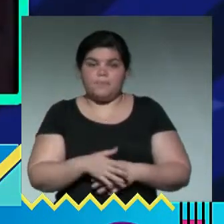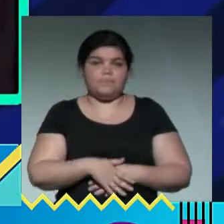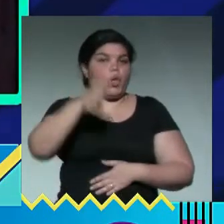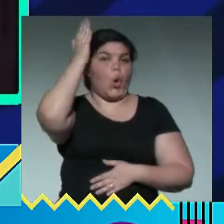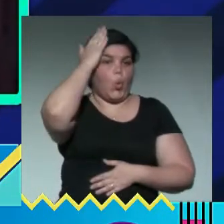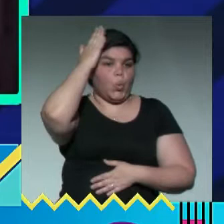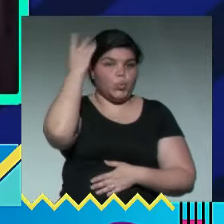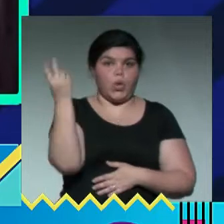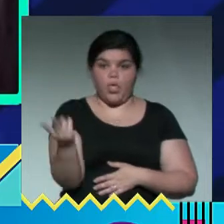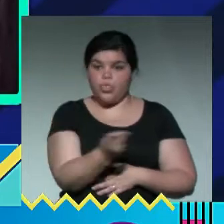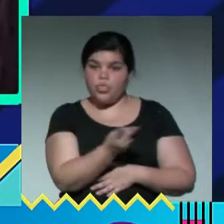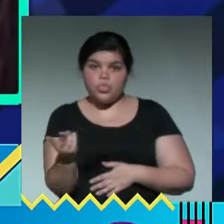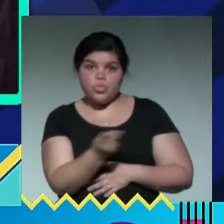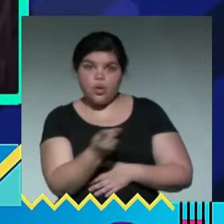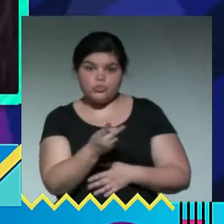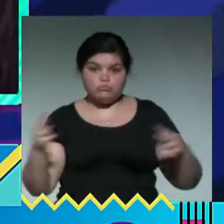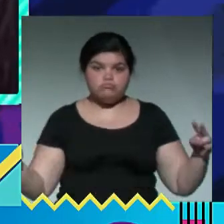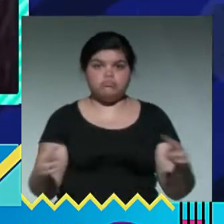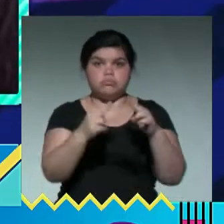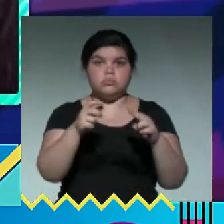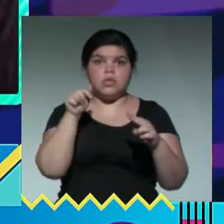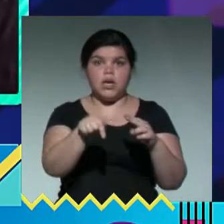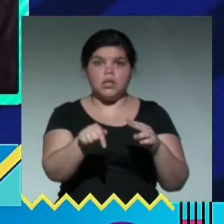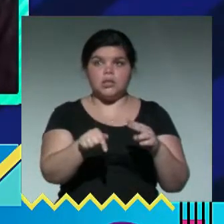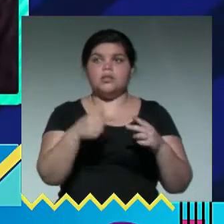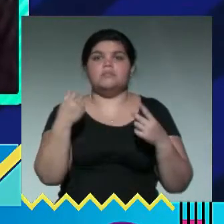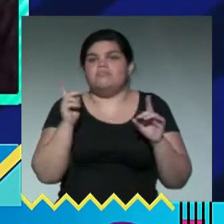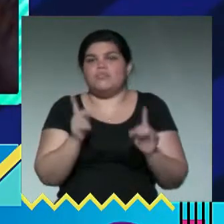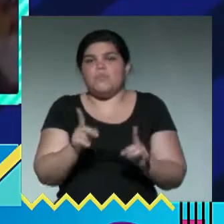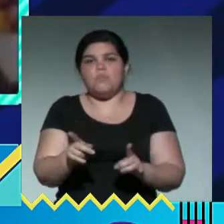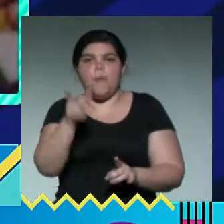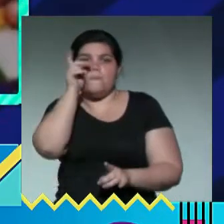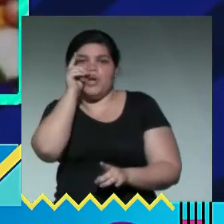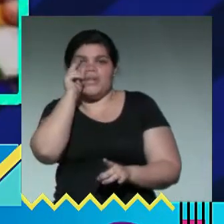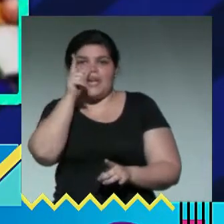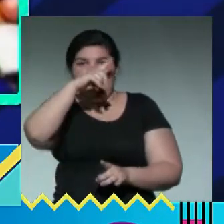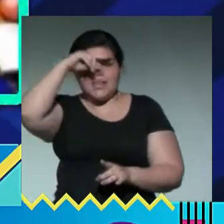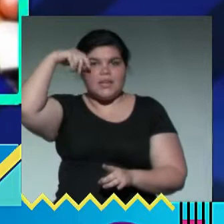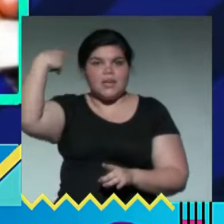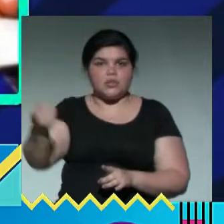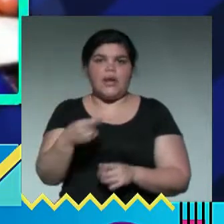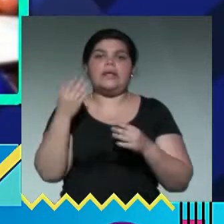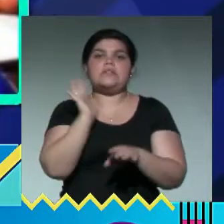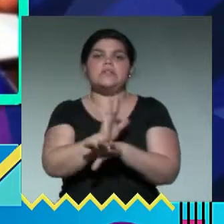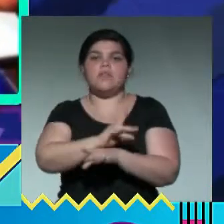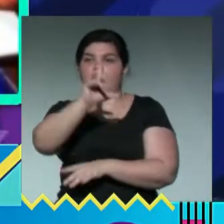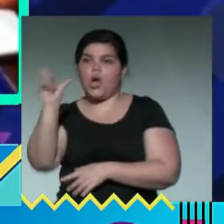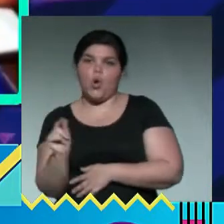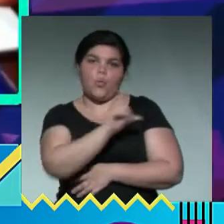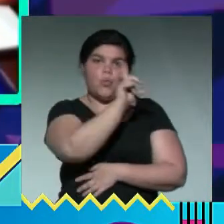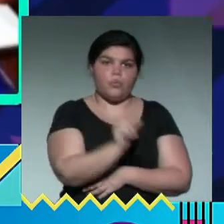más modernos, formaría parte de lo que hoy es la política internacional, ¿no es cierto? El encuentro entre estados o culturas